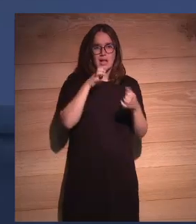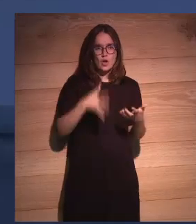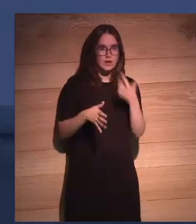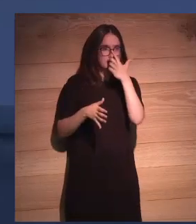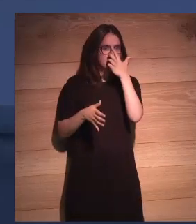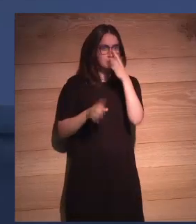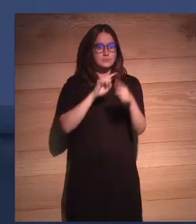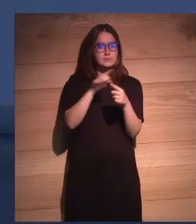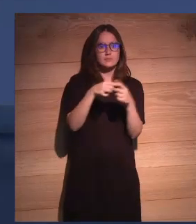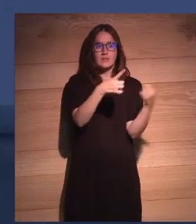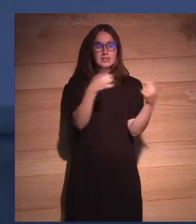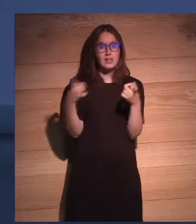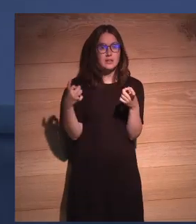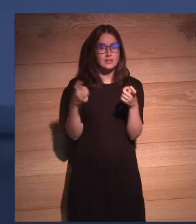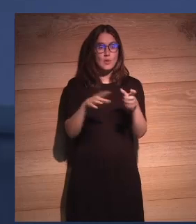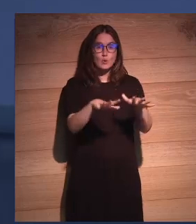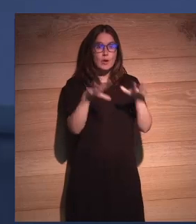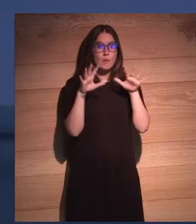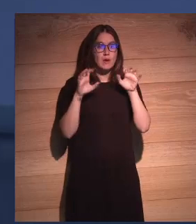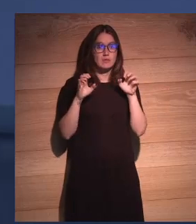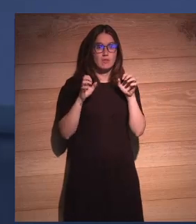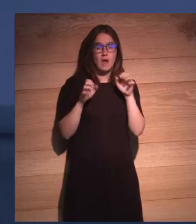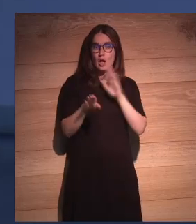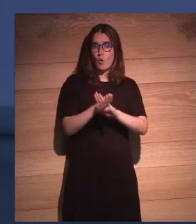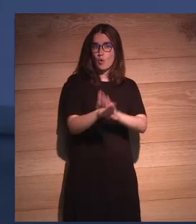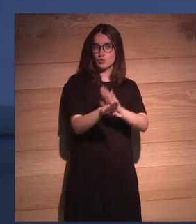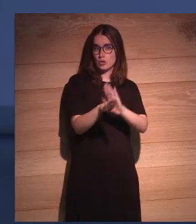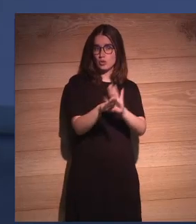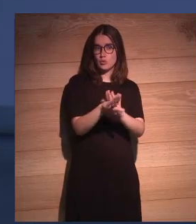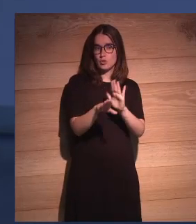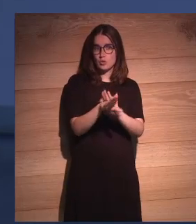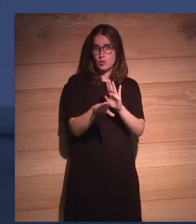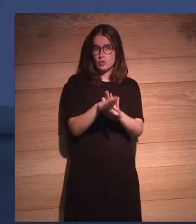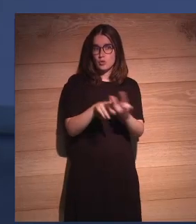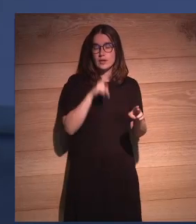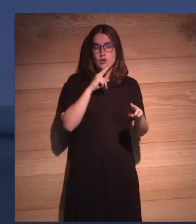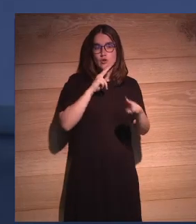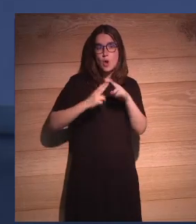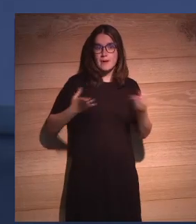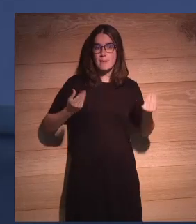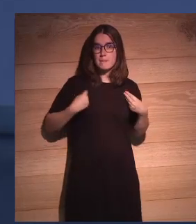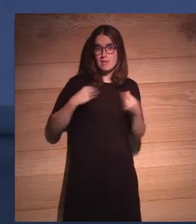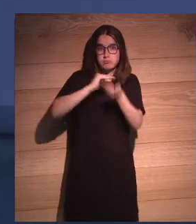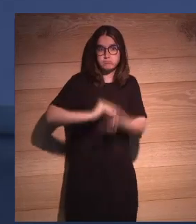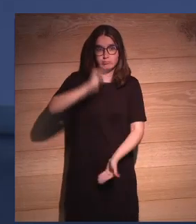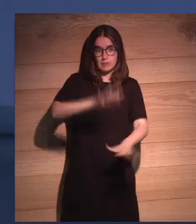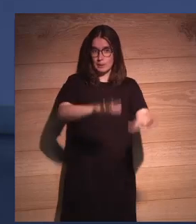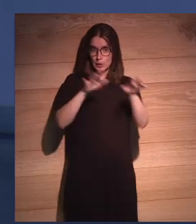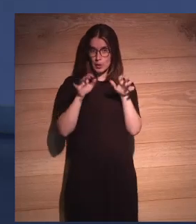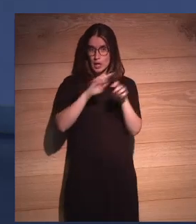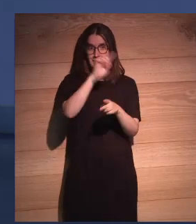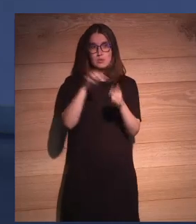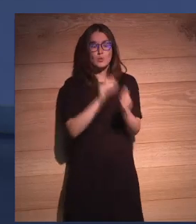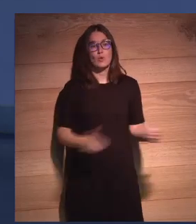continuación. En primer lugar, la necesidad de un aprendizaje permanente, lo que llaman el lifelong learning. En segundo lugar,